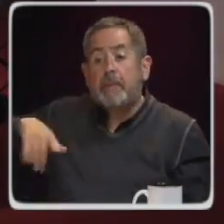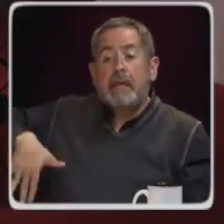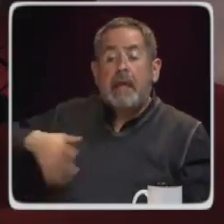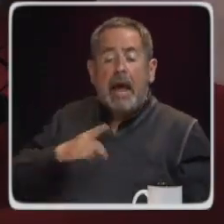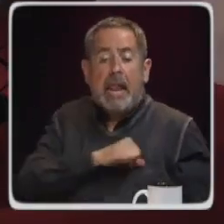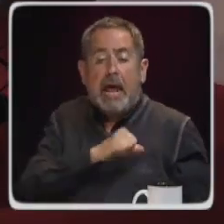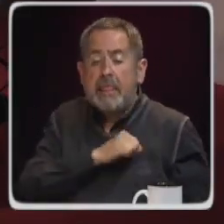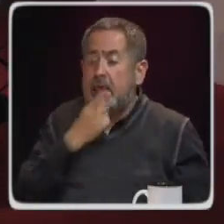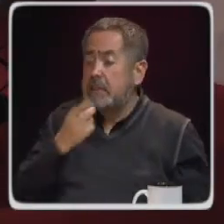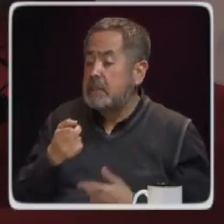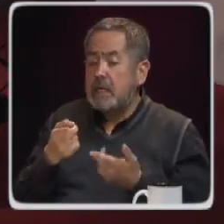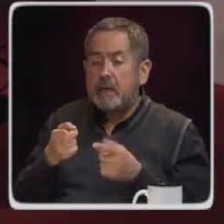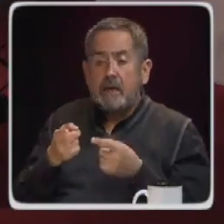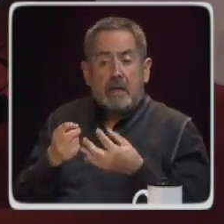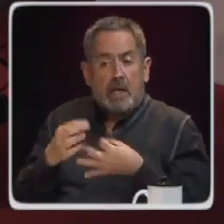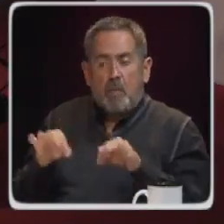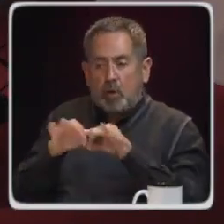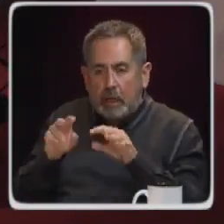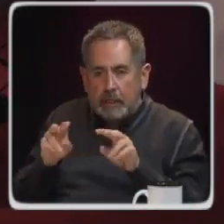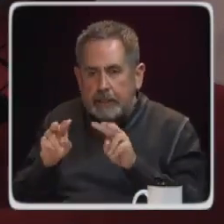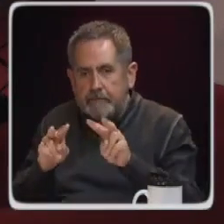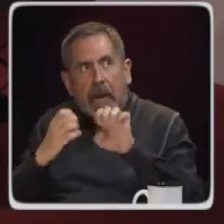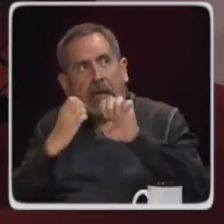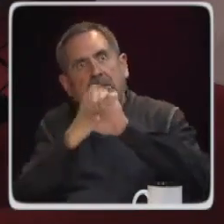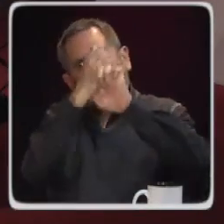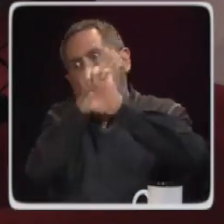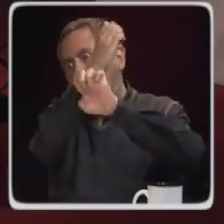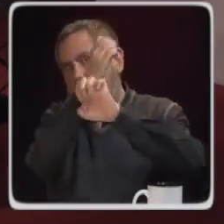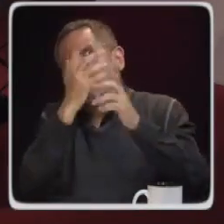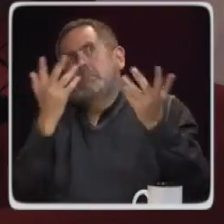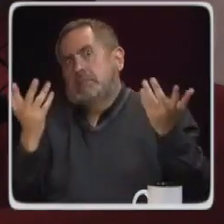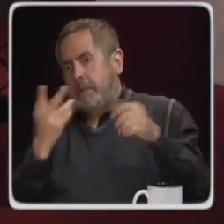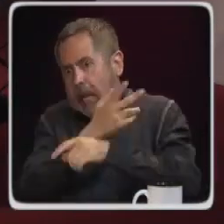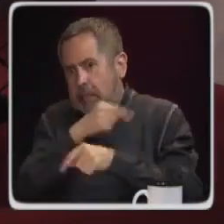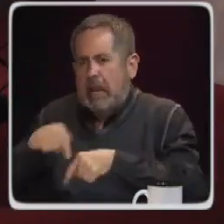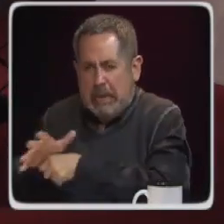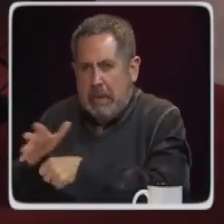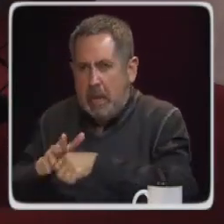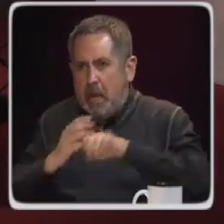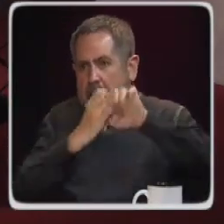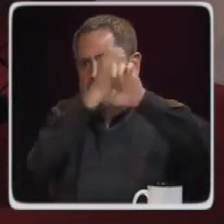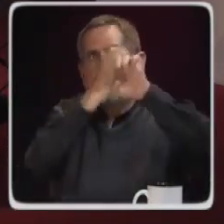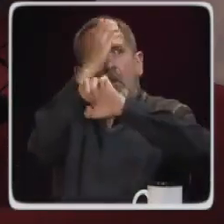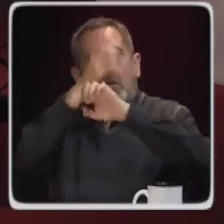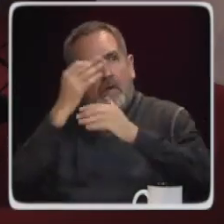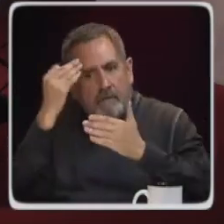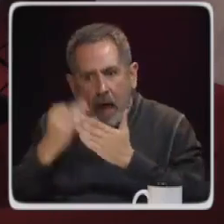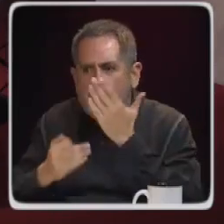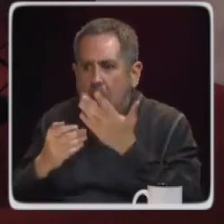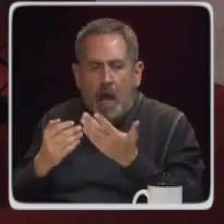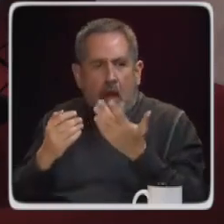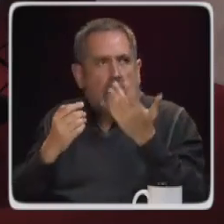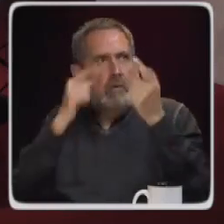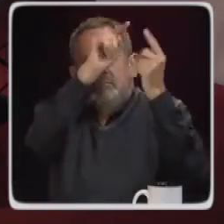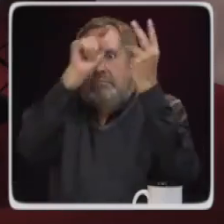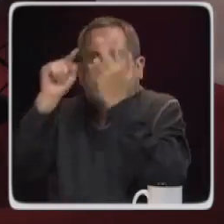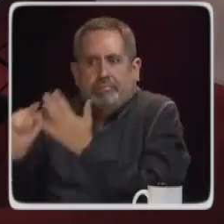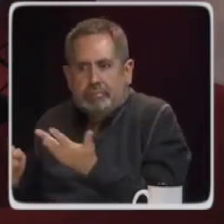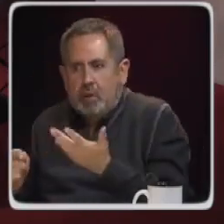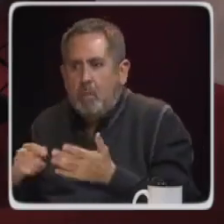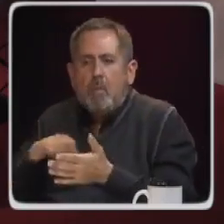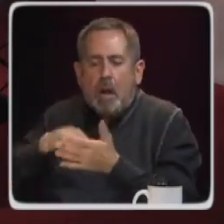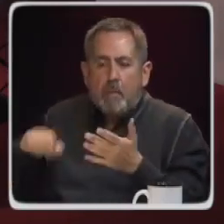¿Qué están haciendo y qué instrumentos tienen reales para ver el